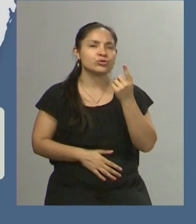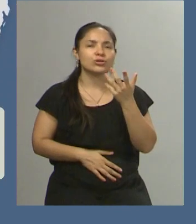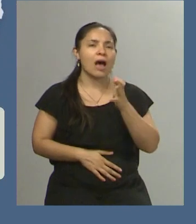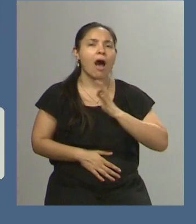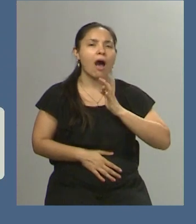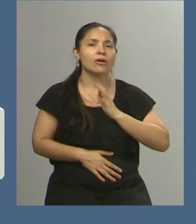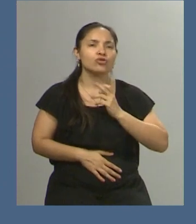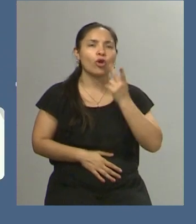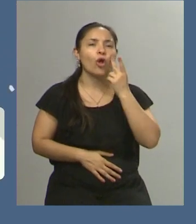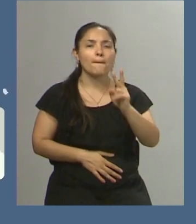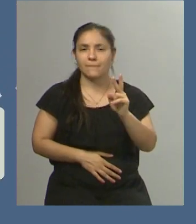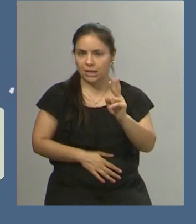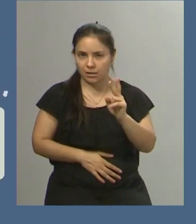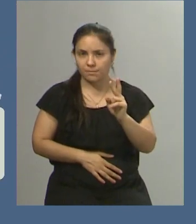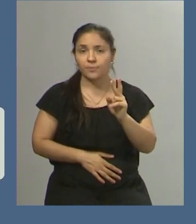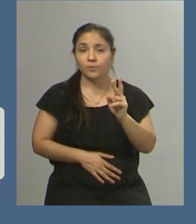2000,